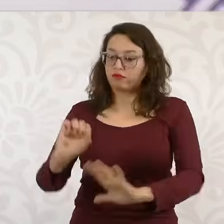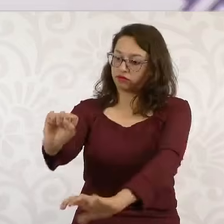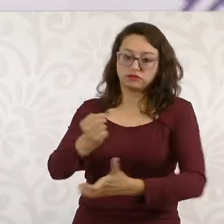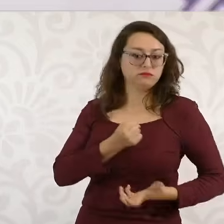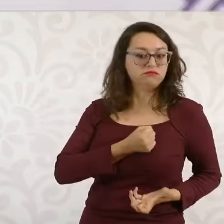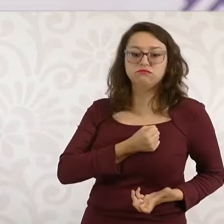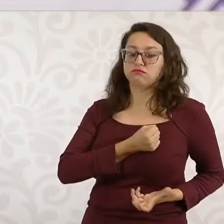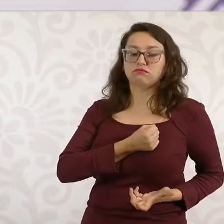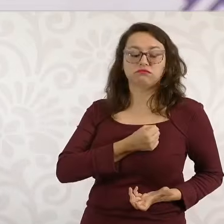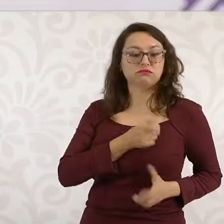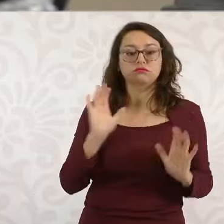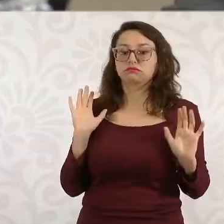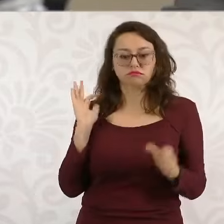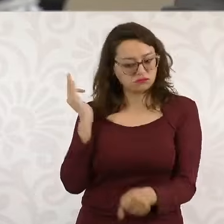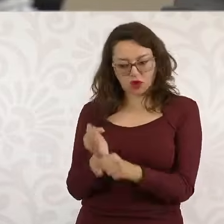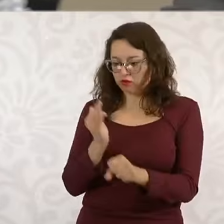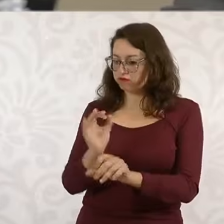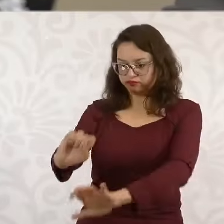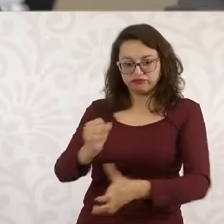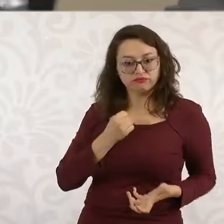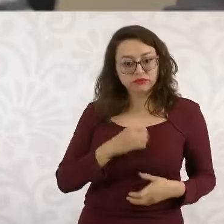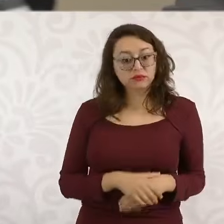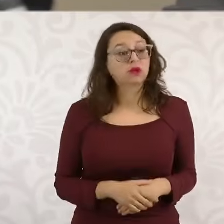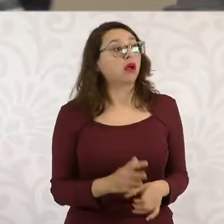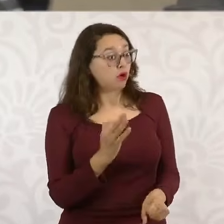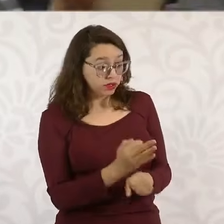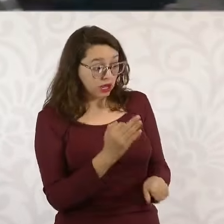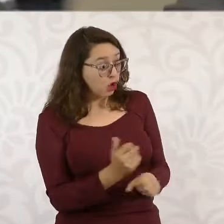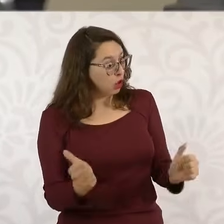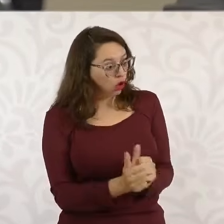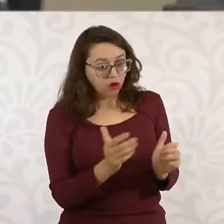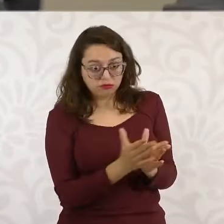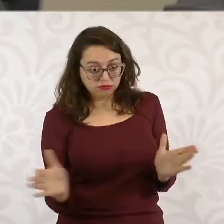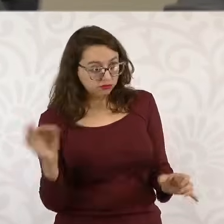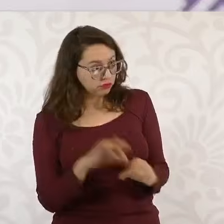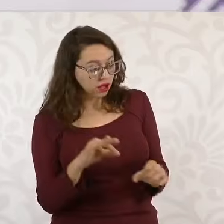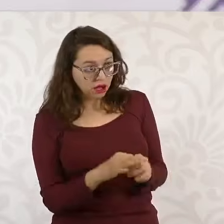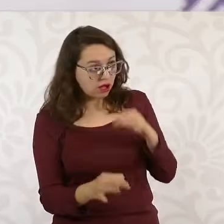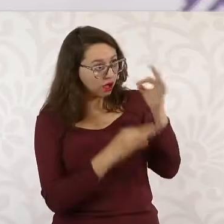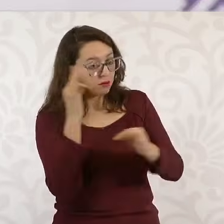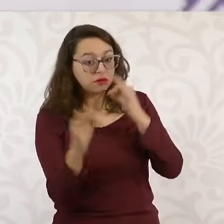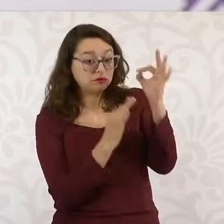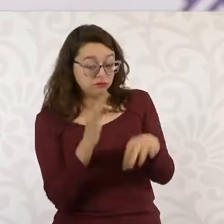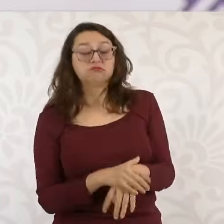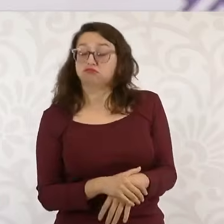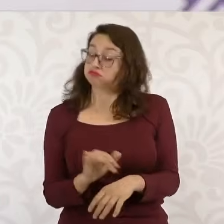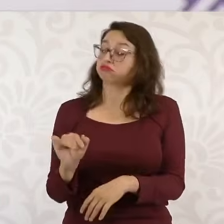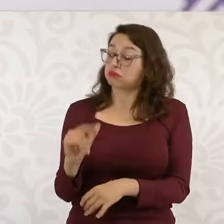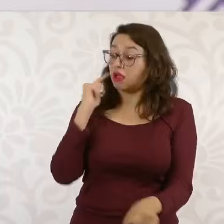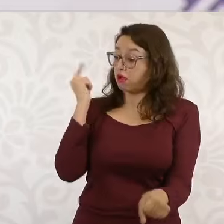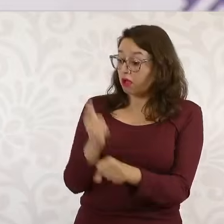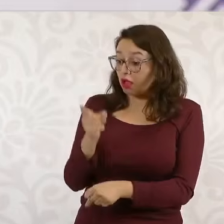recursos. De manera inmediata. Sí. Estando en campaña electoral se Sí. retiran. Si se encuentra que hay recursos